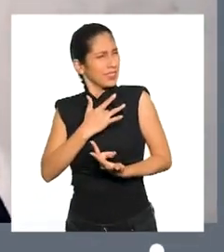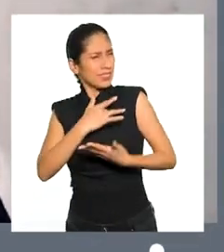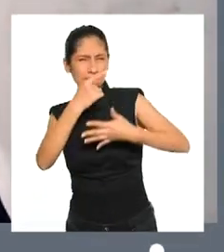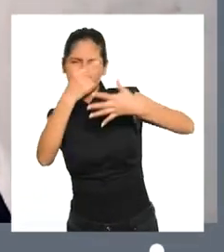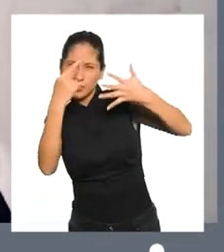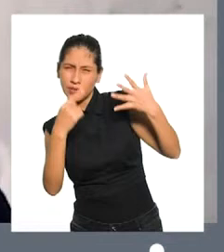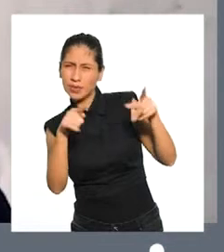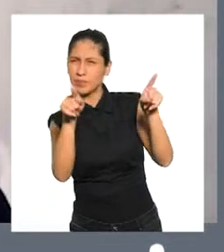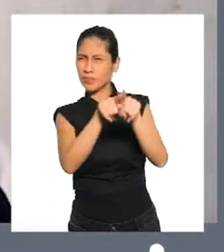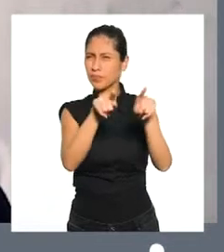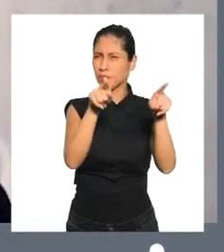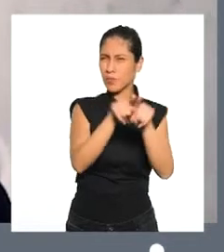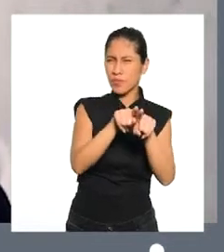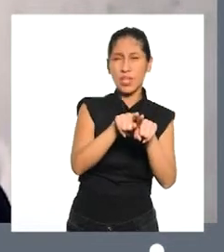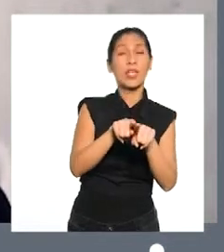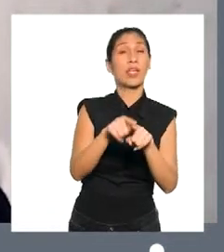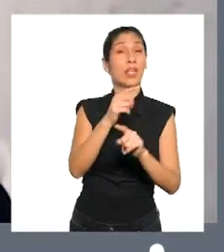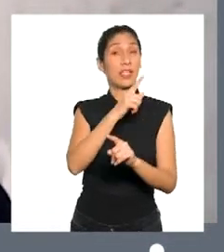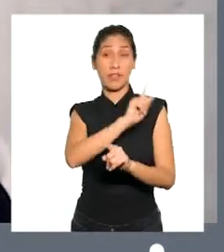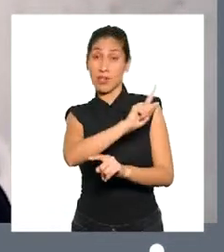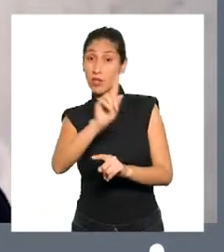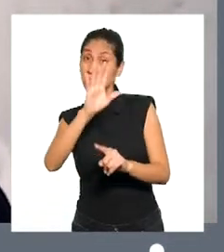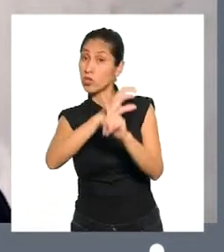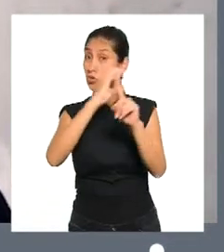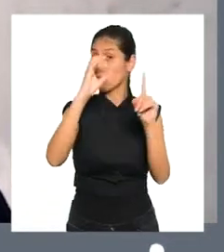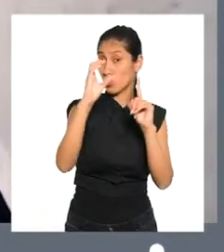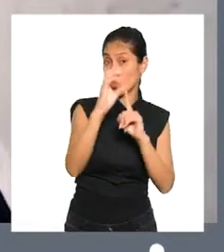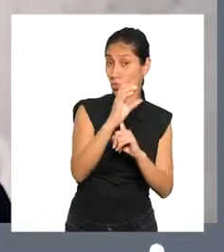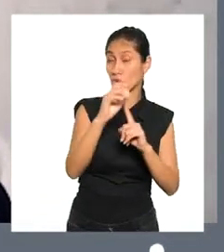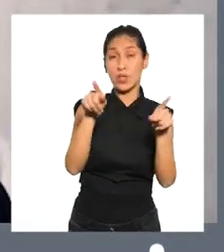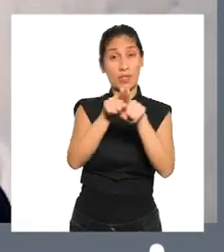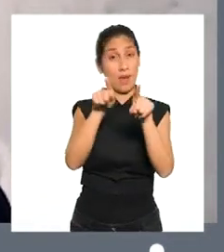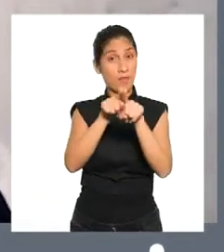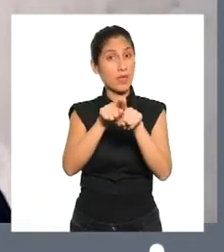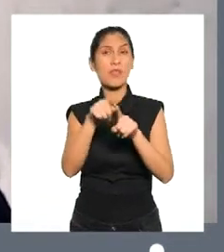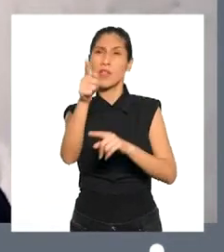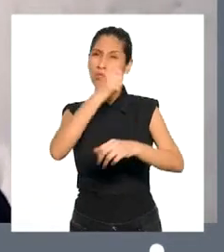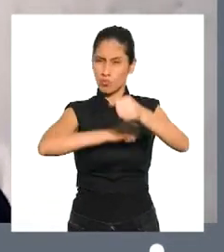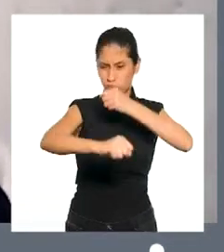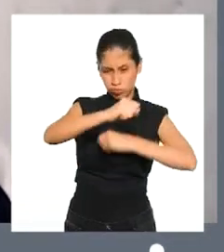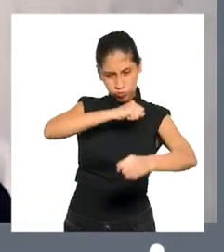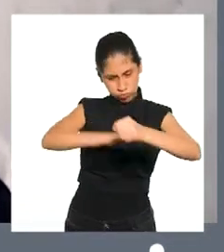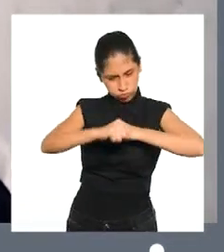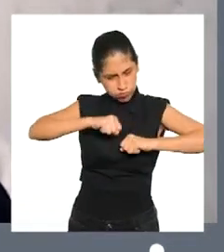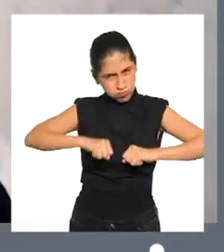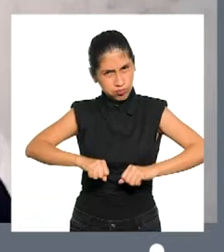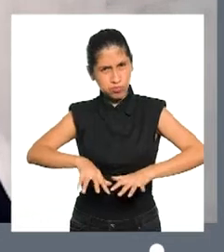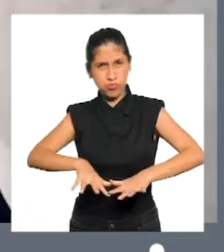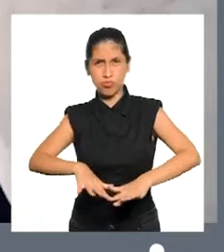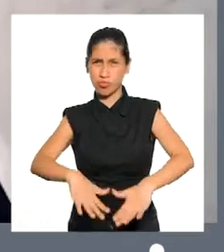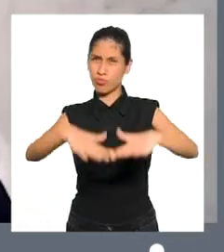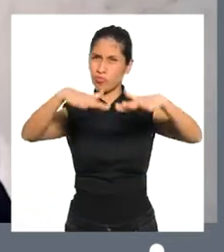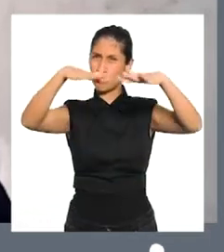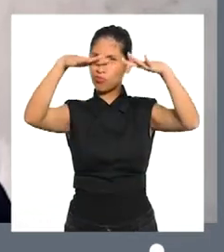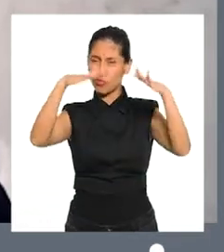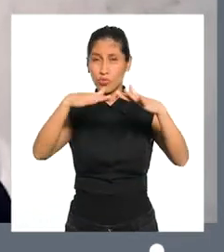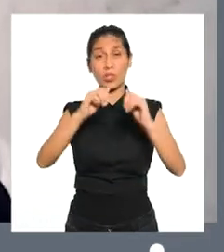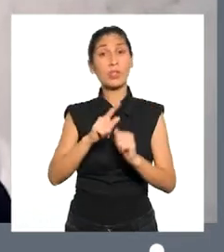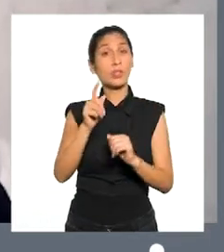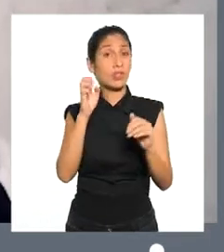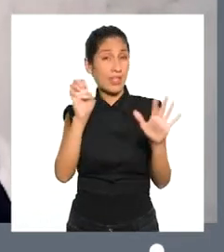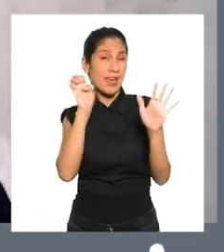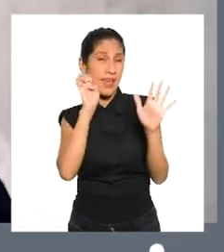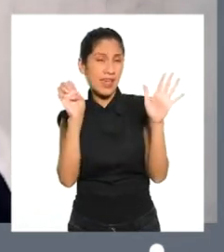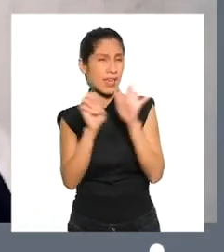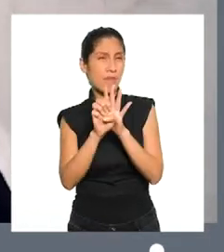las procedencias y en nuestras futuras generaciones, porque es un trastorno que va de generación en generación. Uno de los ejemplos